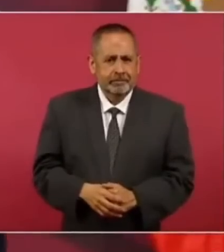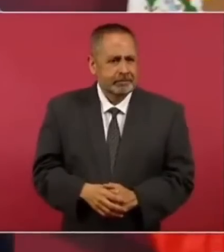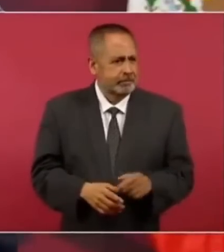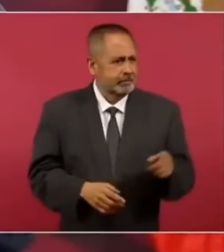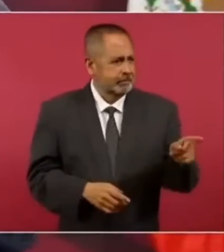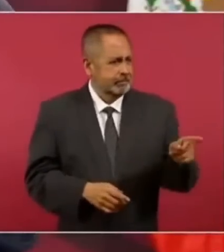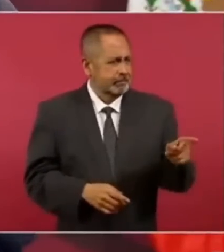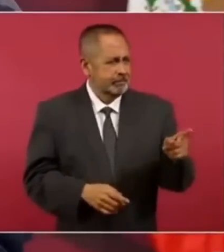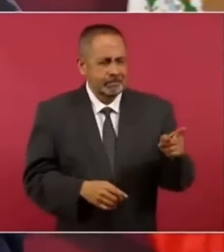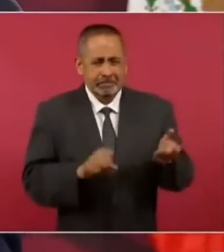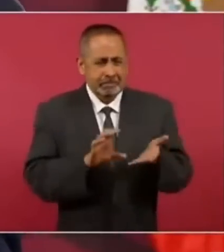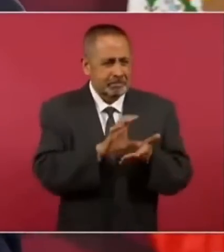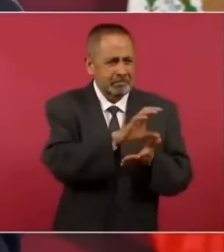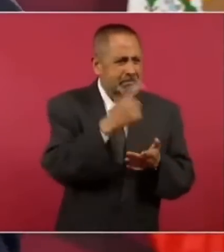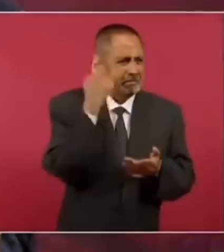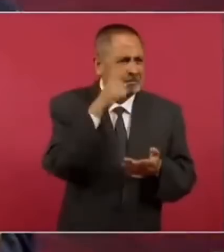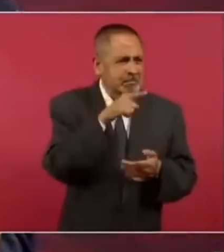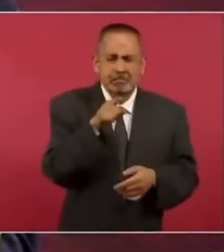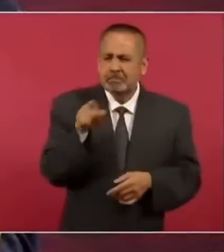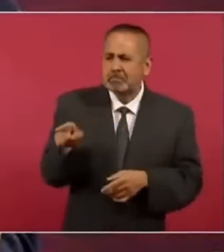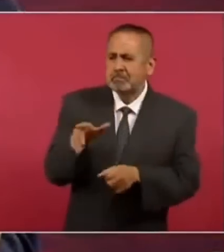la oficina